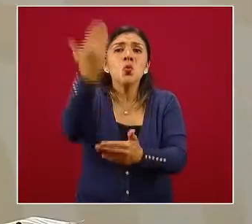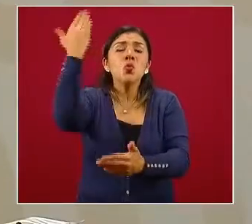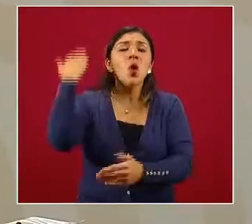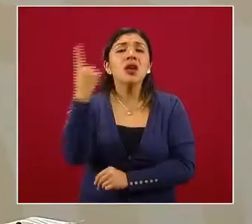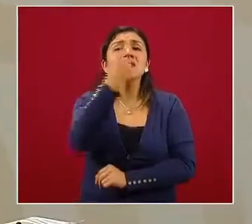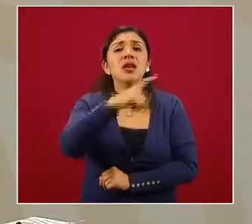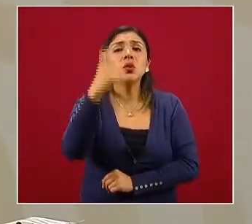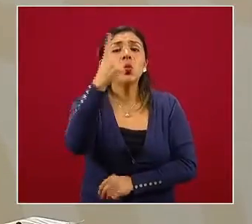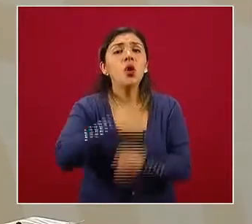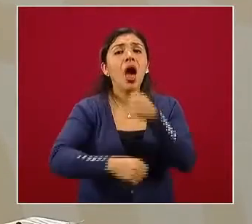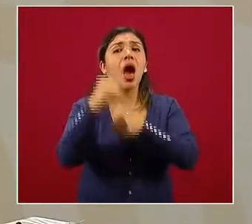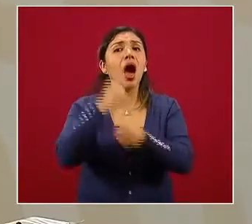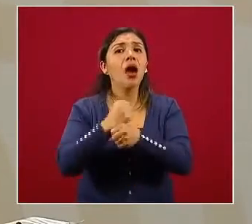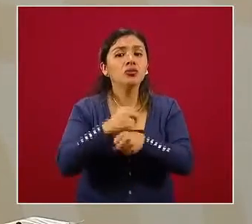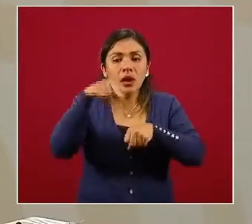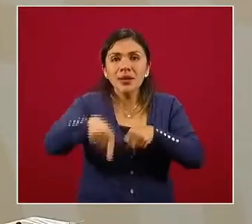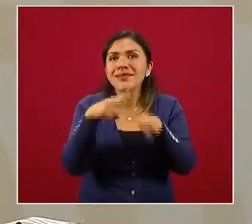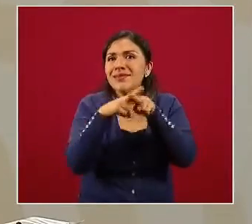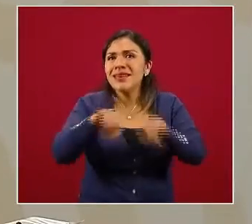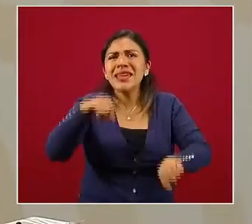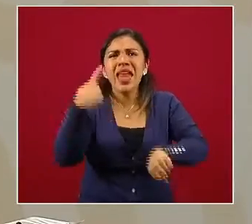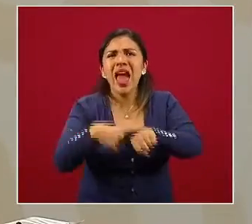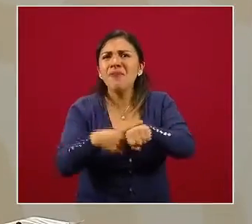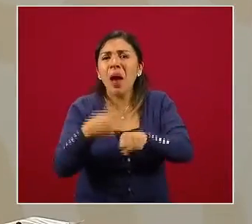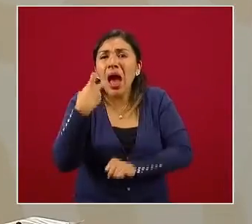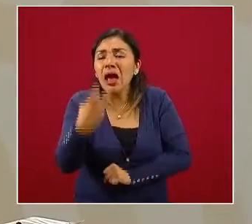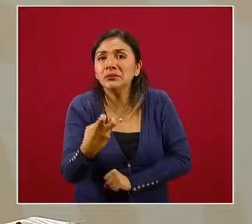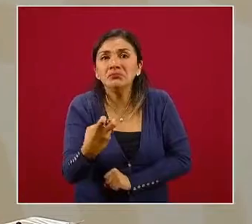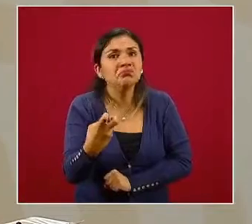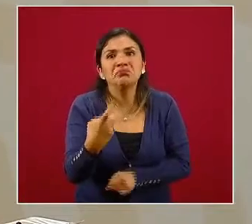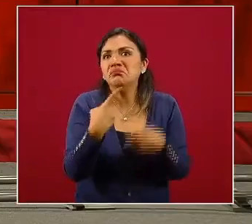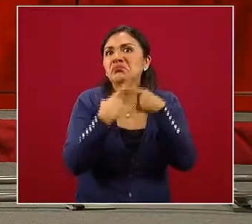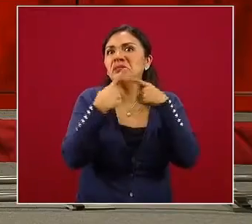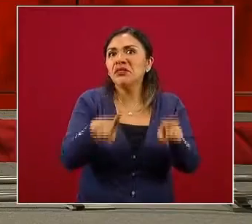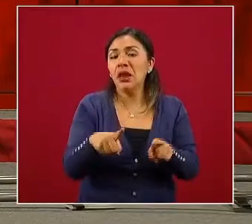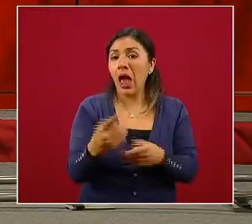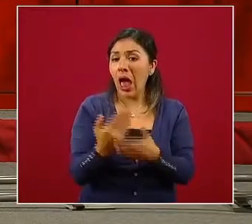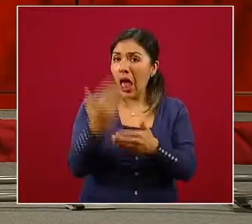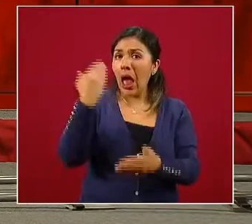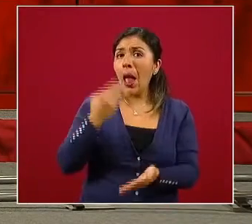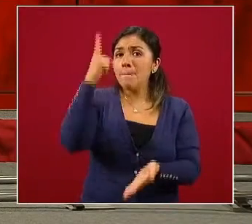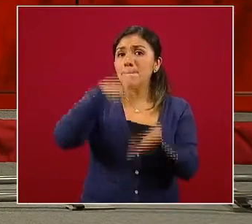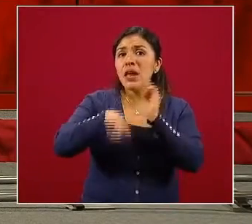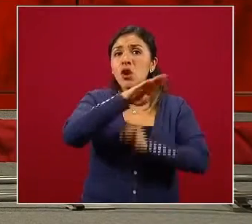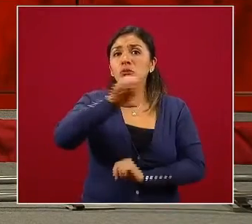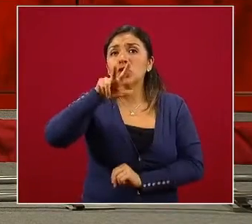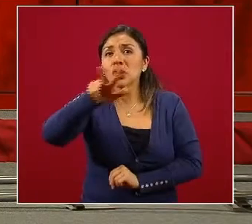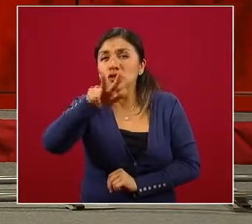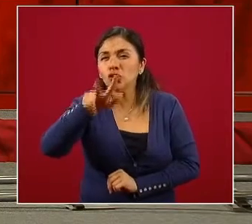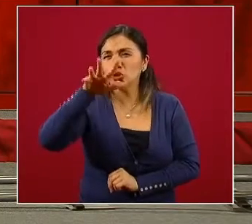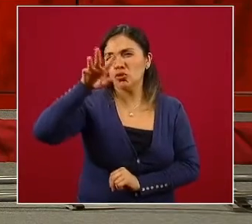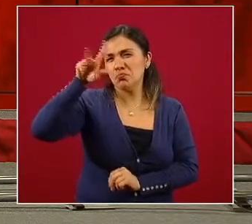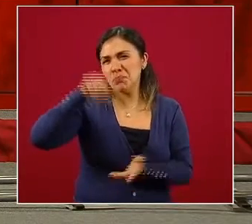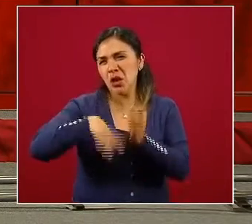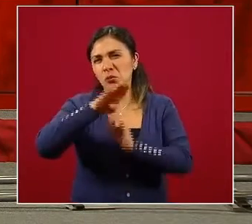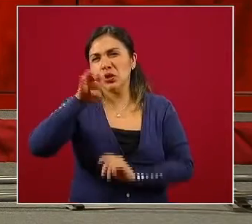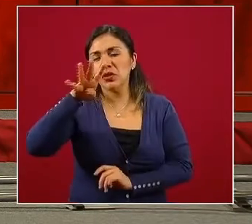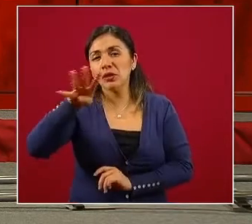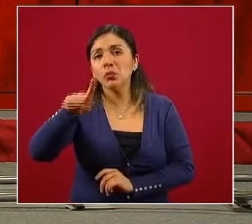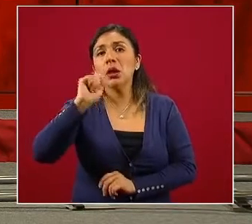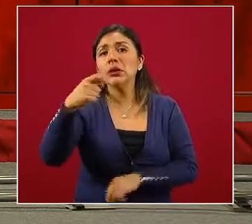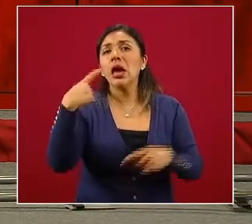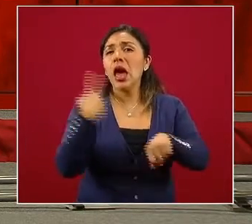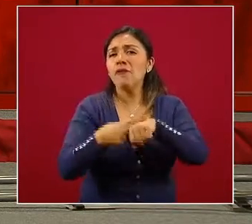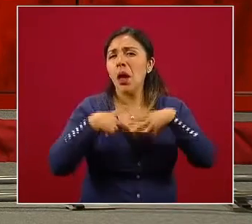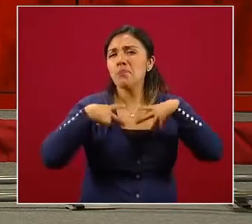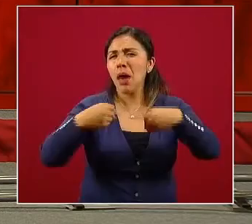101 años en el mundo entero. Nos estamos refiriendo a que en 1918 y 19 ocurrió la pandemia